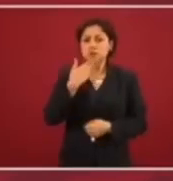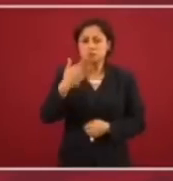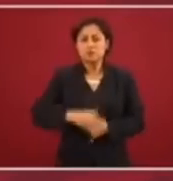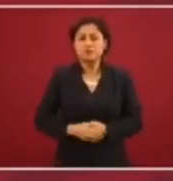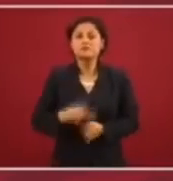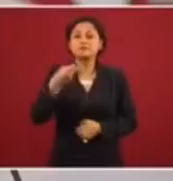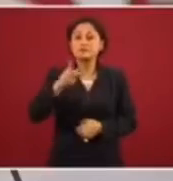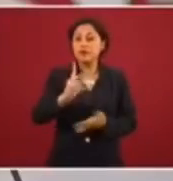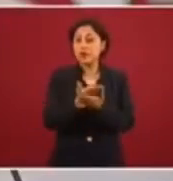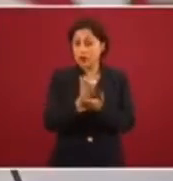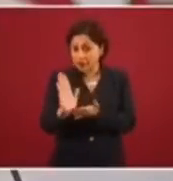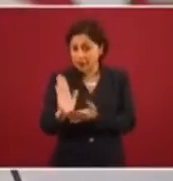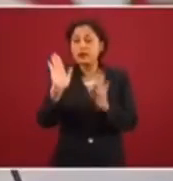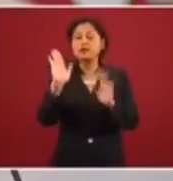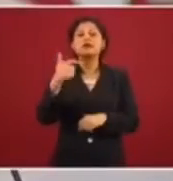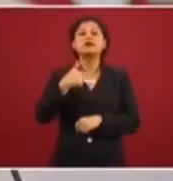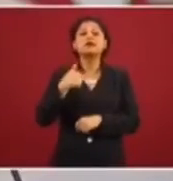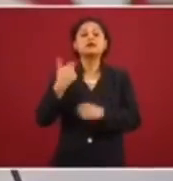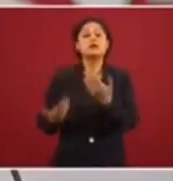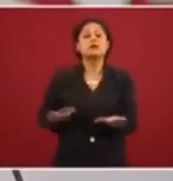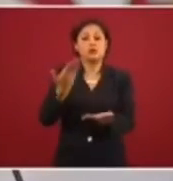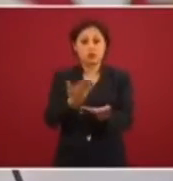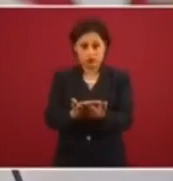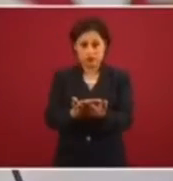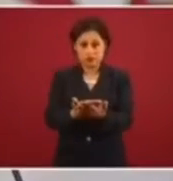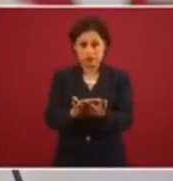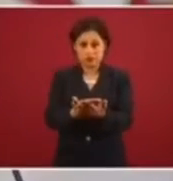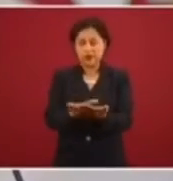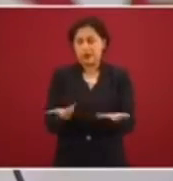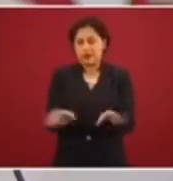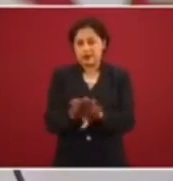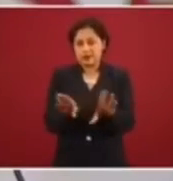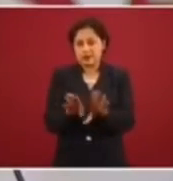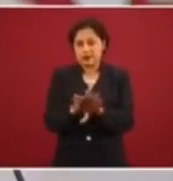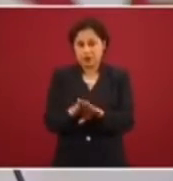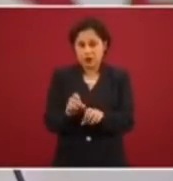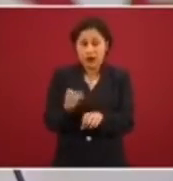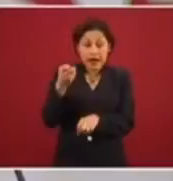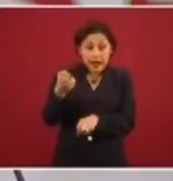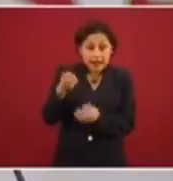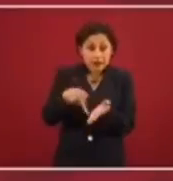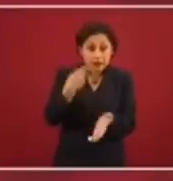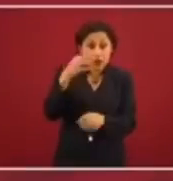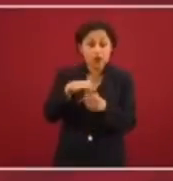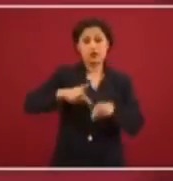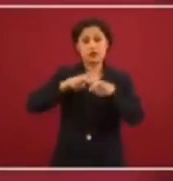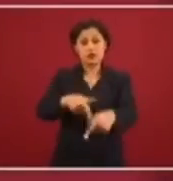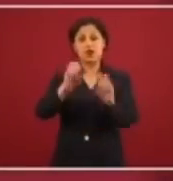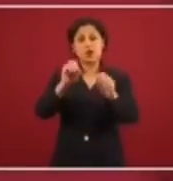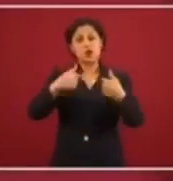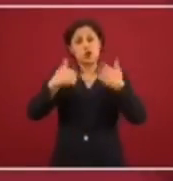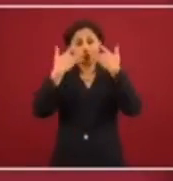hiciera para que no costara el mismo día de la elección federal.